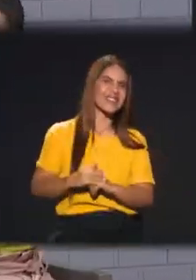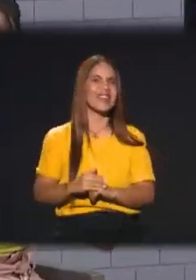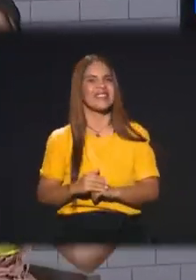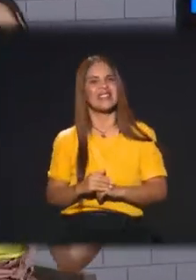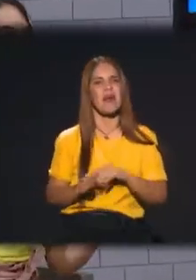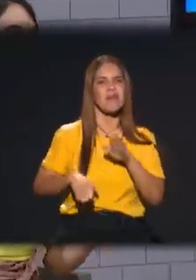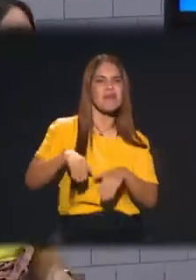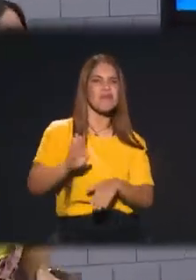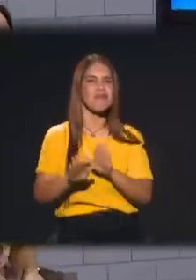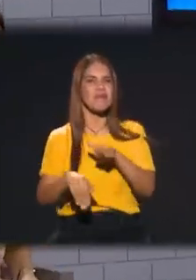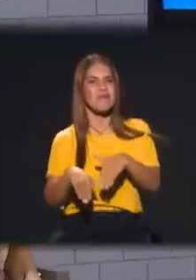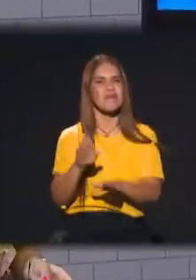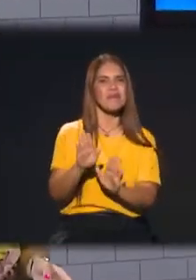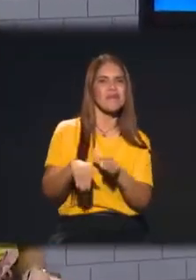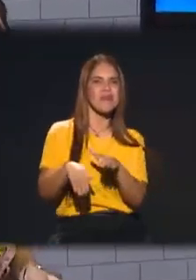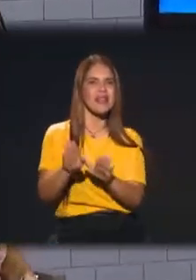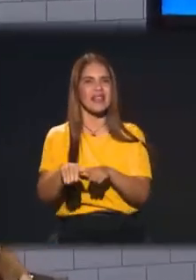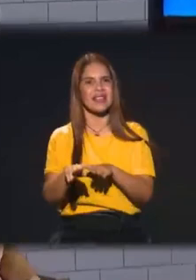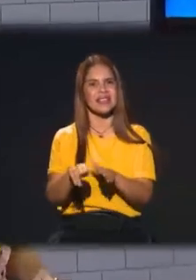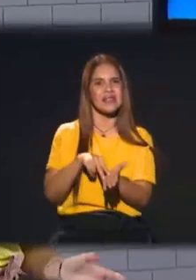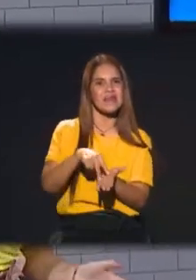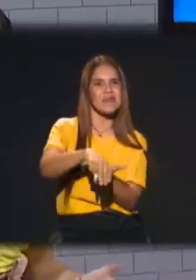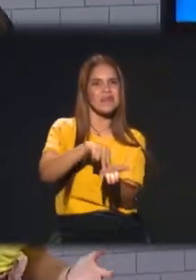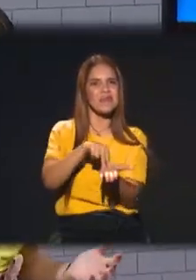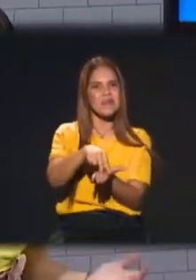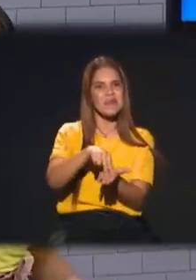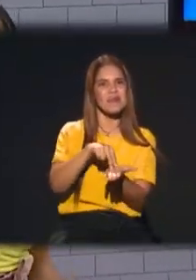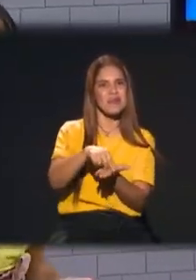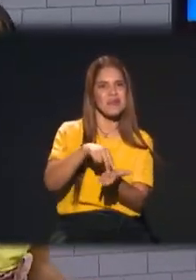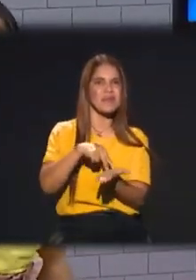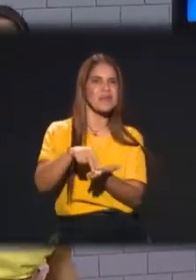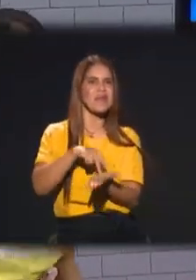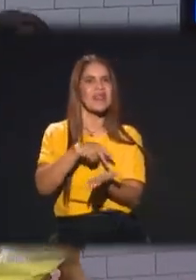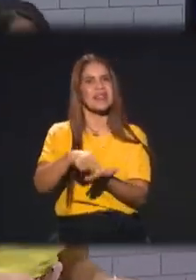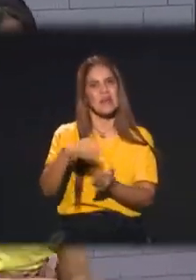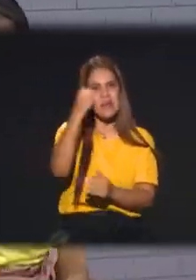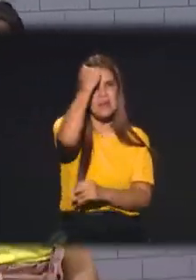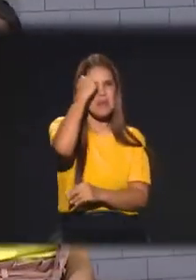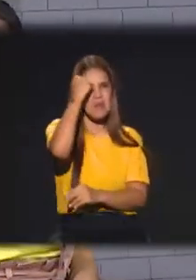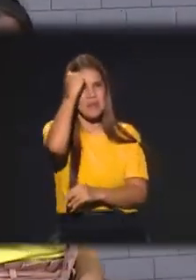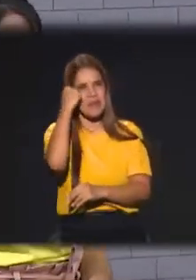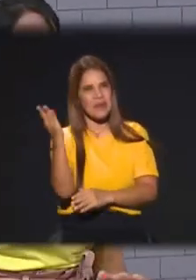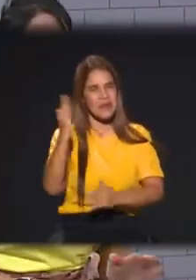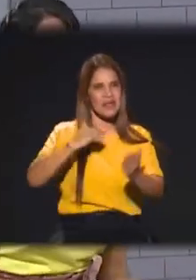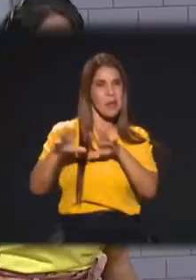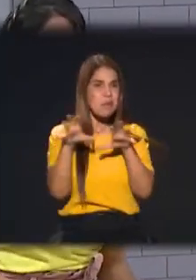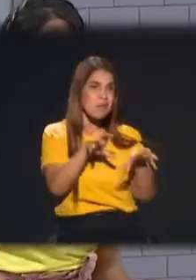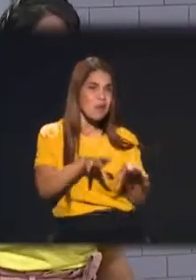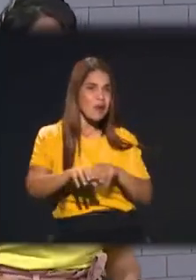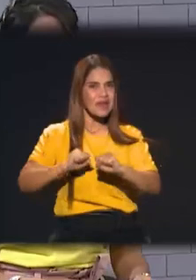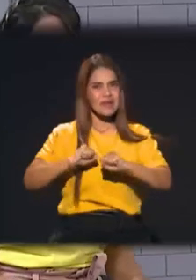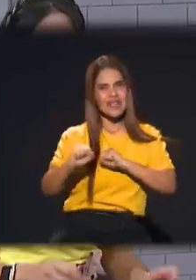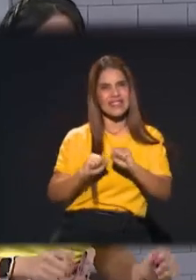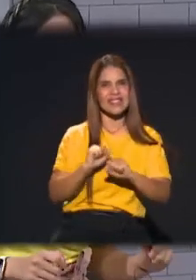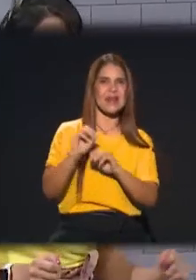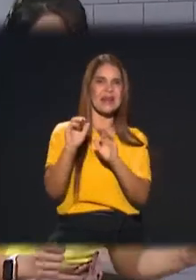mueva los pies, que bailen las profes, incluso en inglés. Y como dice, tiene movimiento, mira